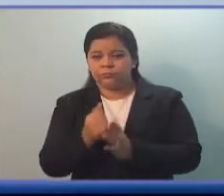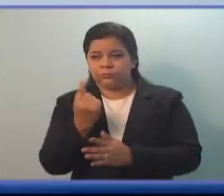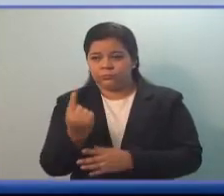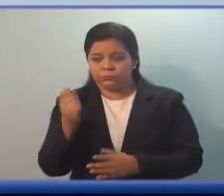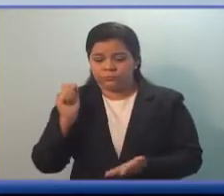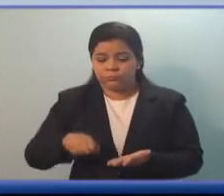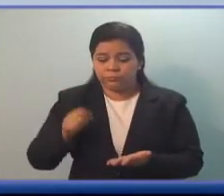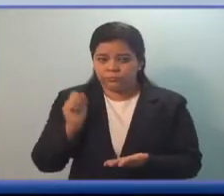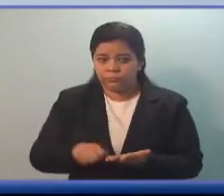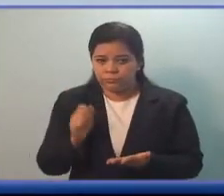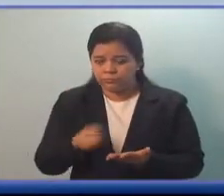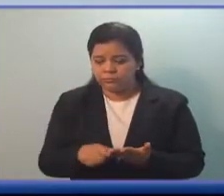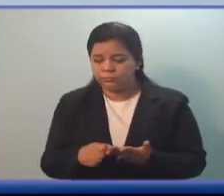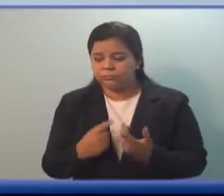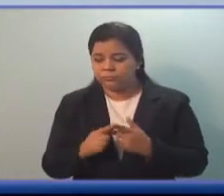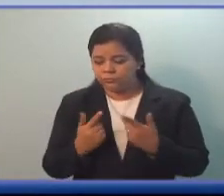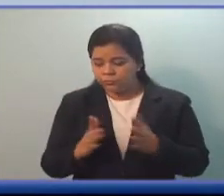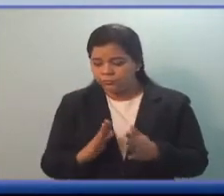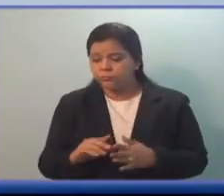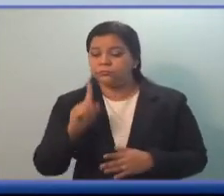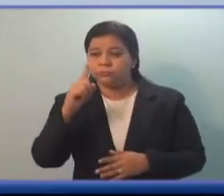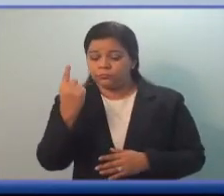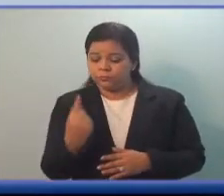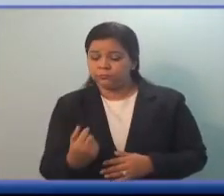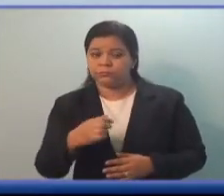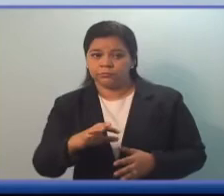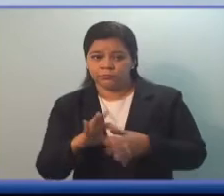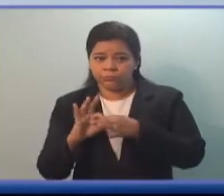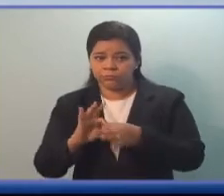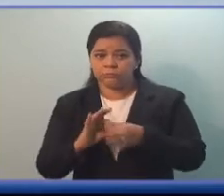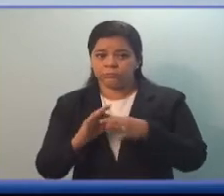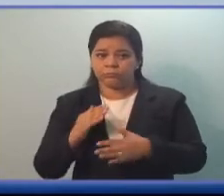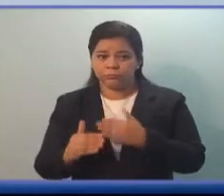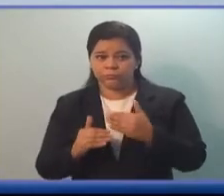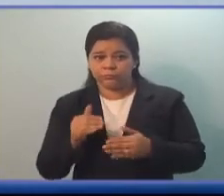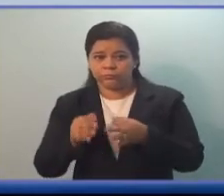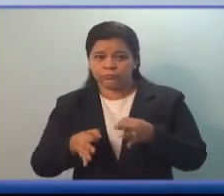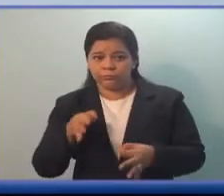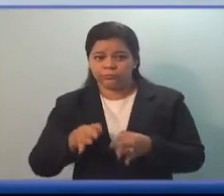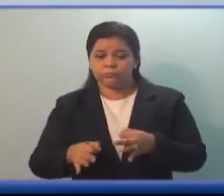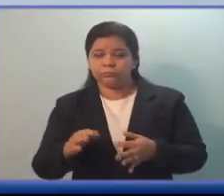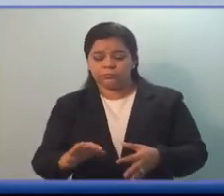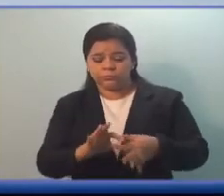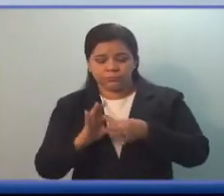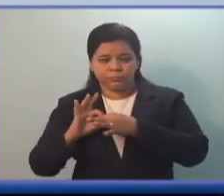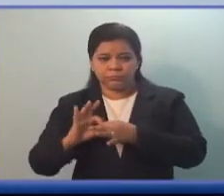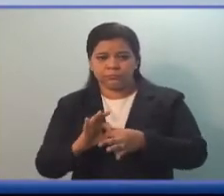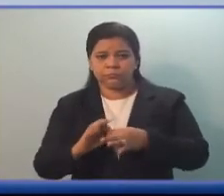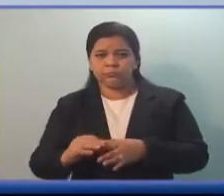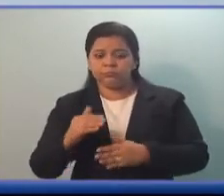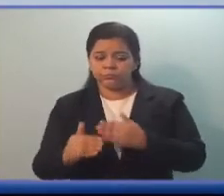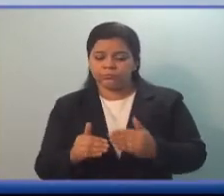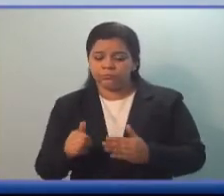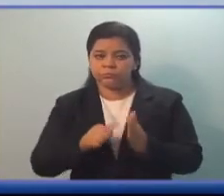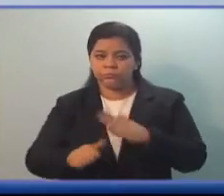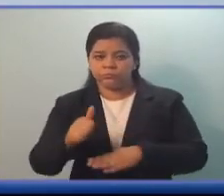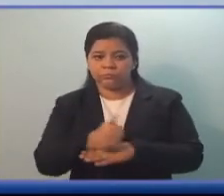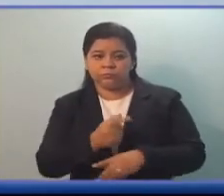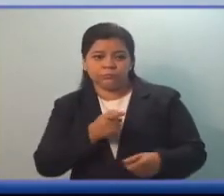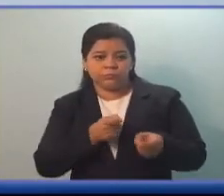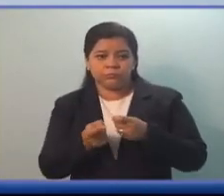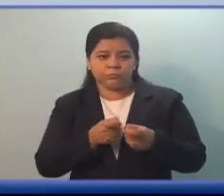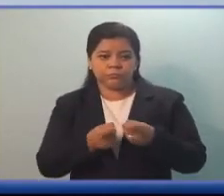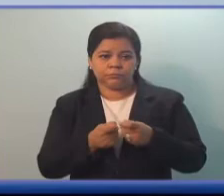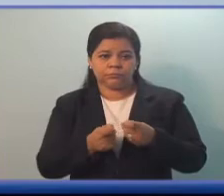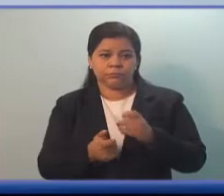hay un consejo de gobierno, hay un coordinador de gestión judicial, hay un coordinador de gestión administrativa. O sea, incluso se ha dicho